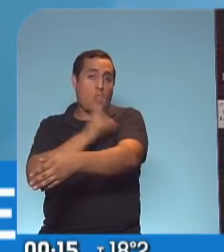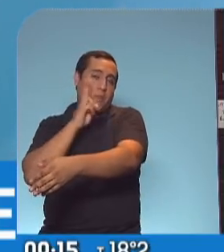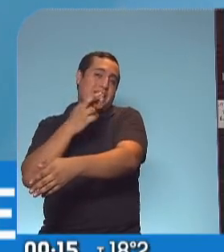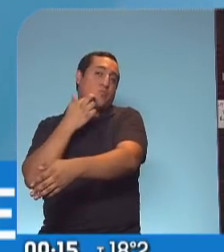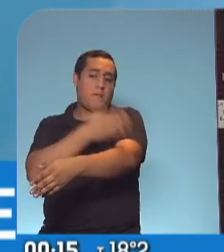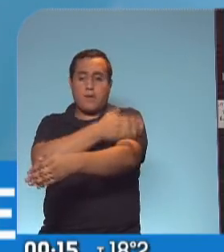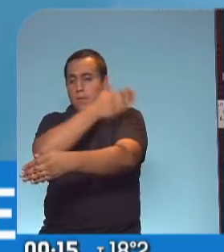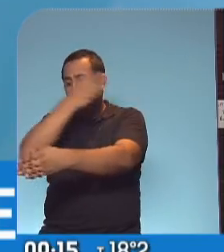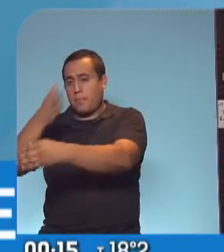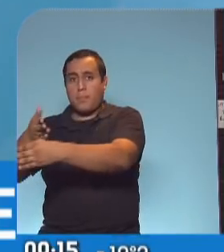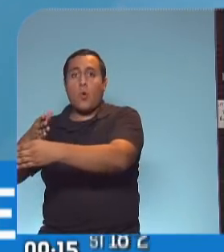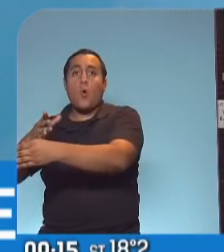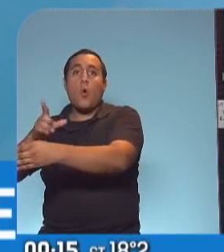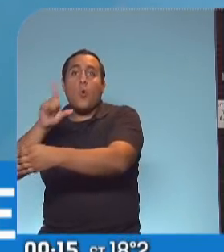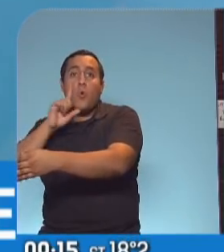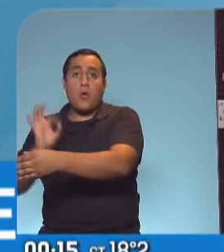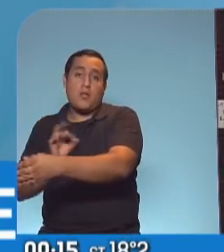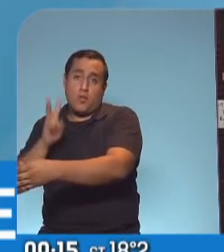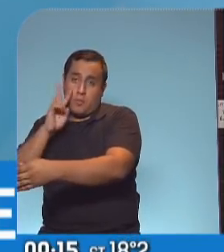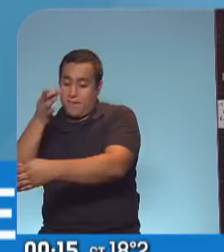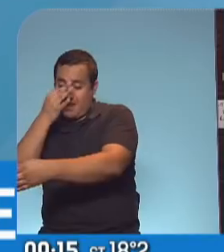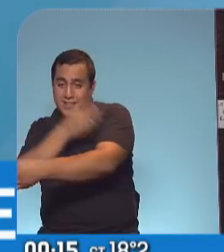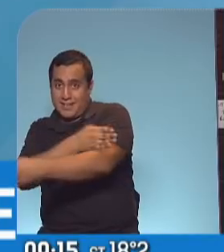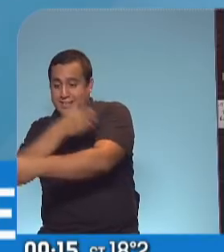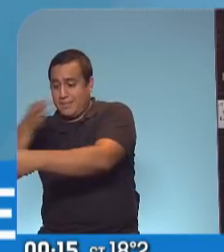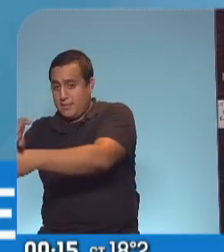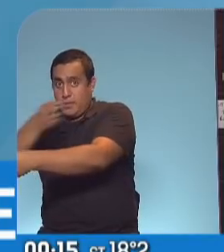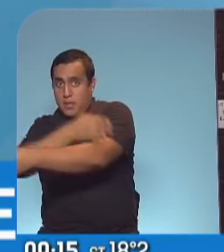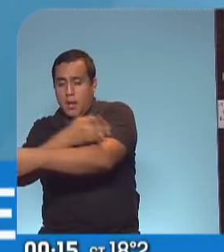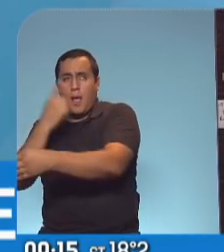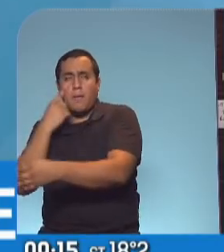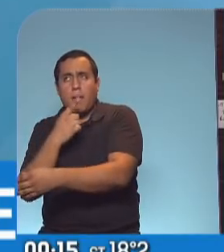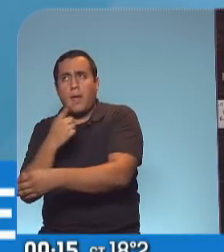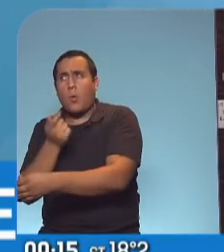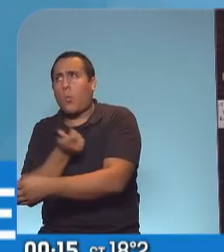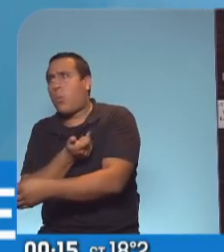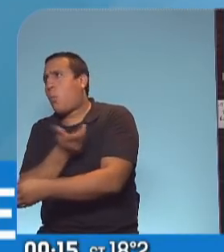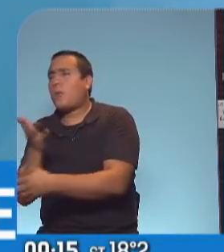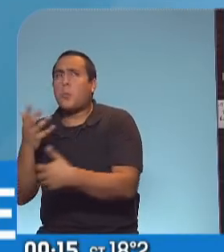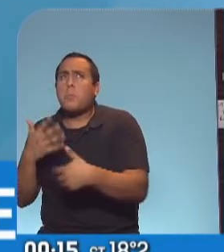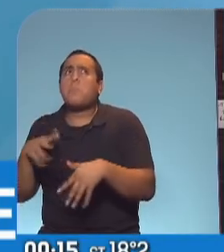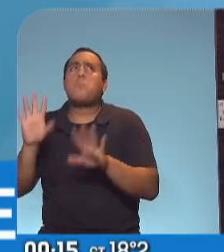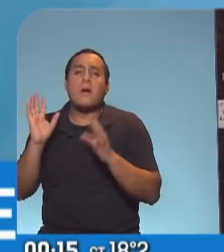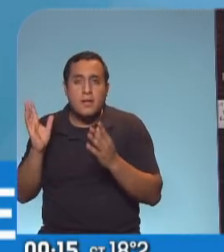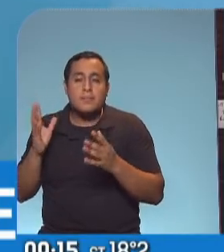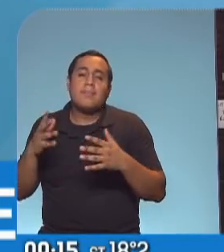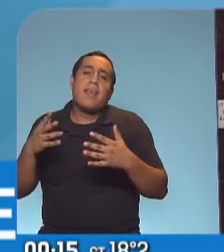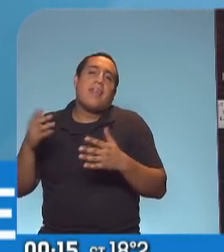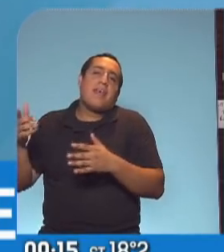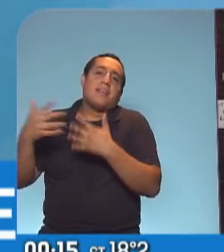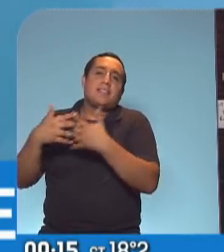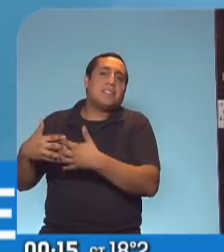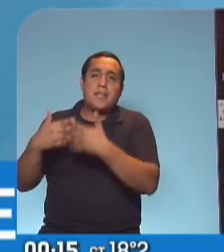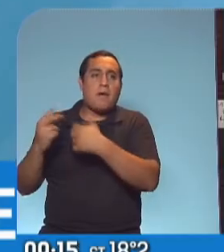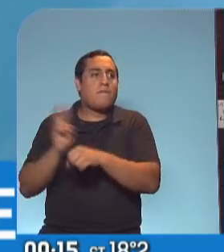al mes de julio del 2020, según la fuente y la información que nos provee el Sistema Nacional de Vigilancia